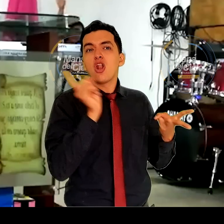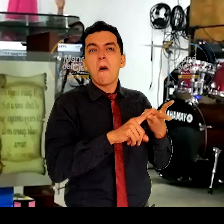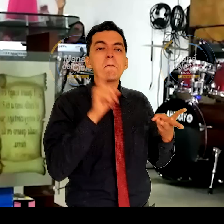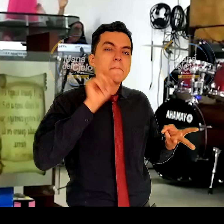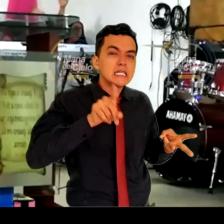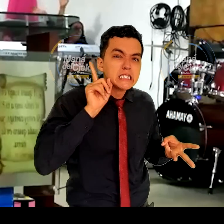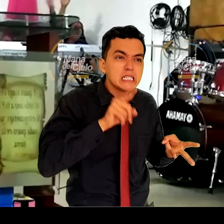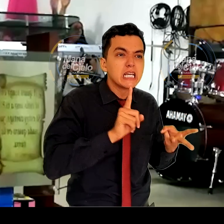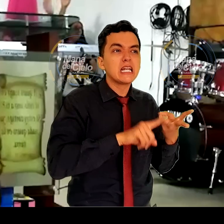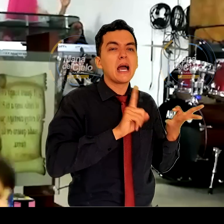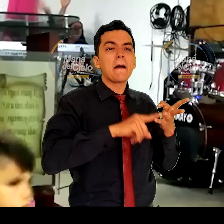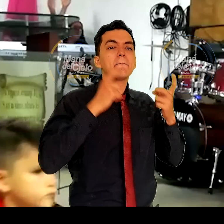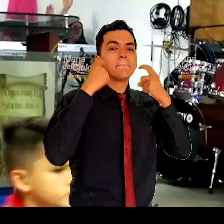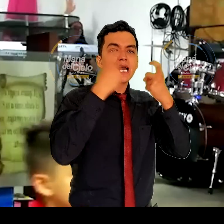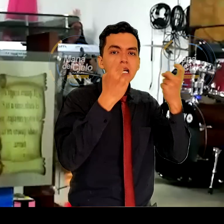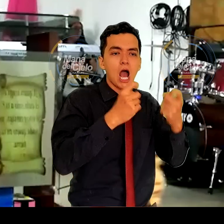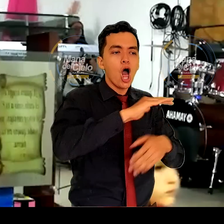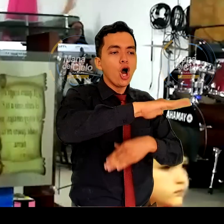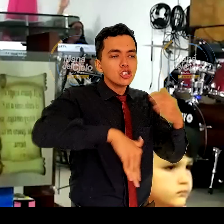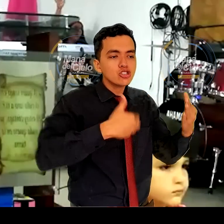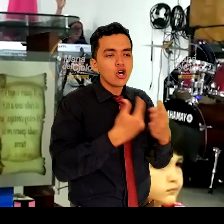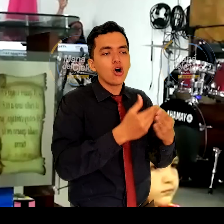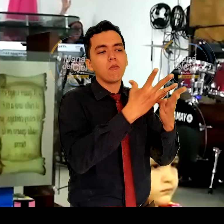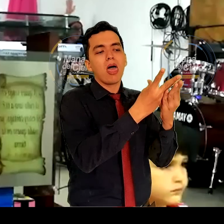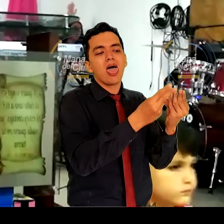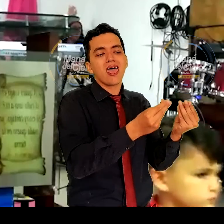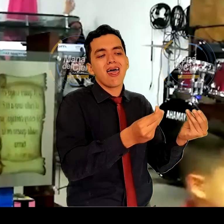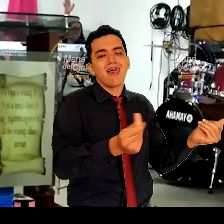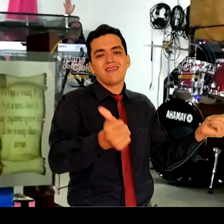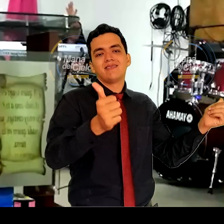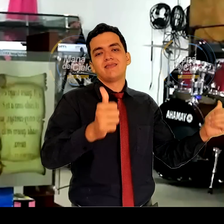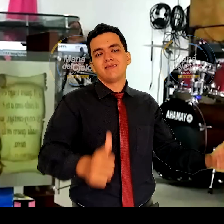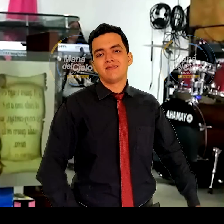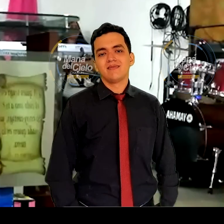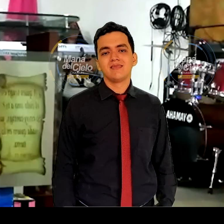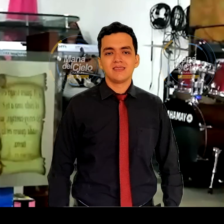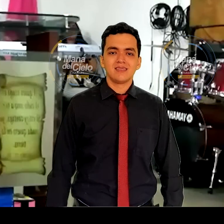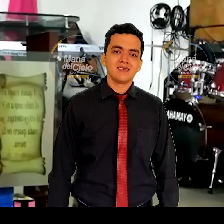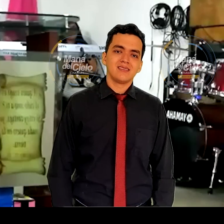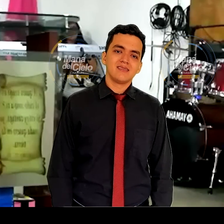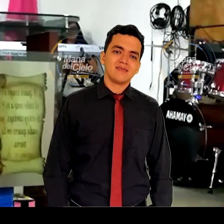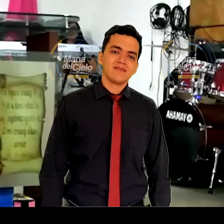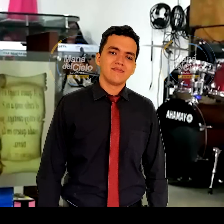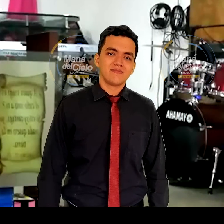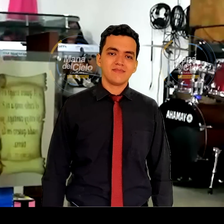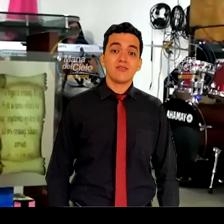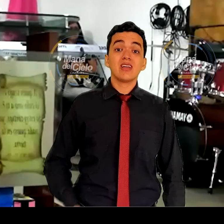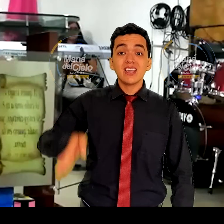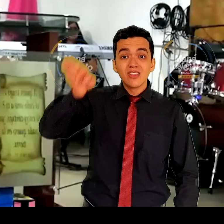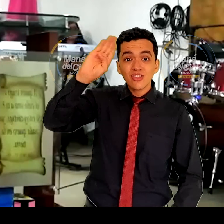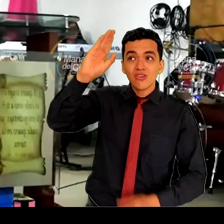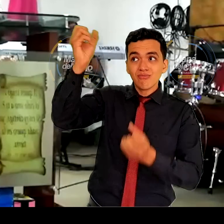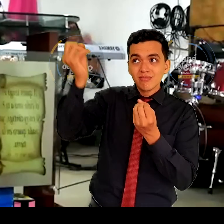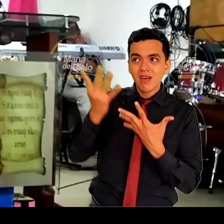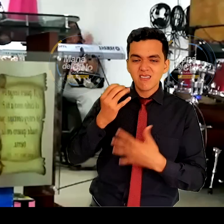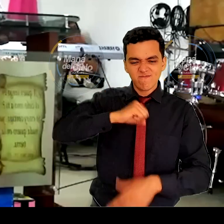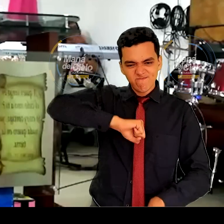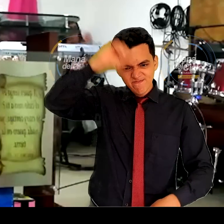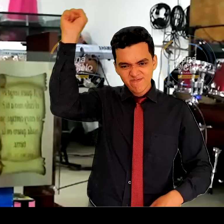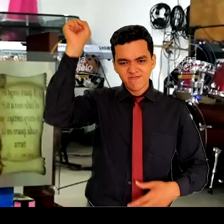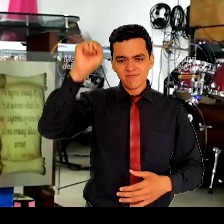las mentiras, los celos, las discordias, y la presencia de Dios va llegando a nuestra vida. Oh, si ese aplauso es para Dios, lo